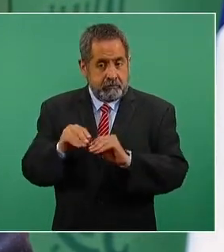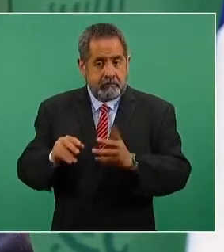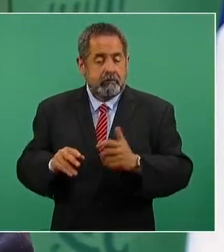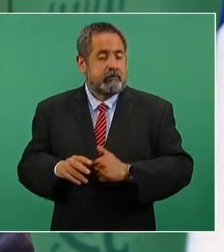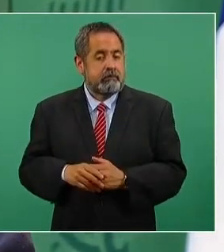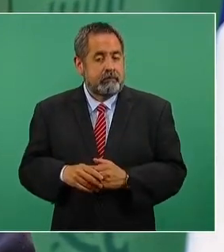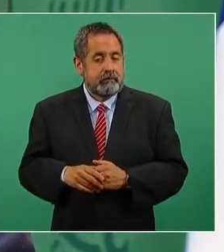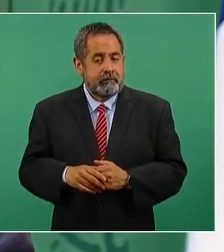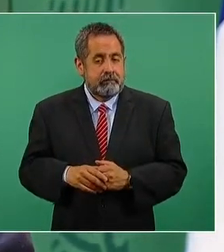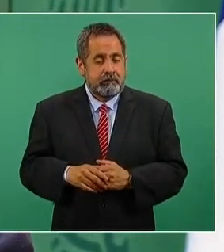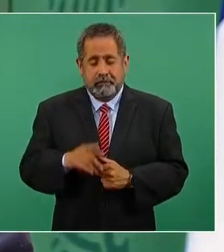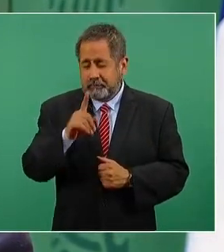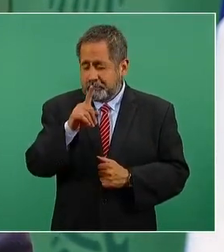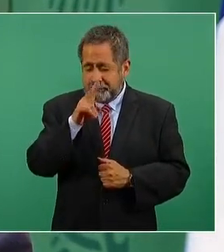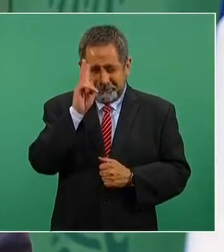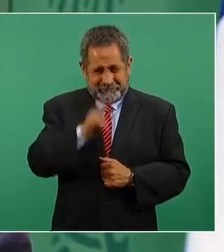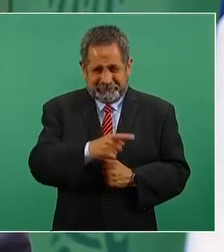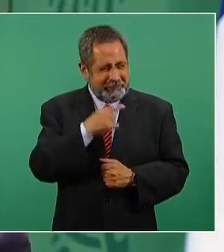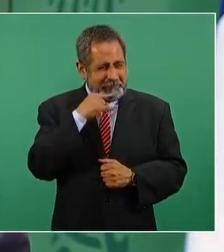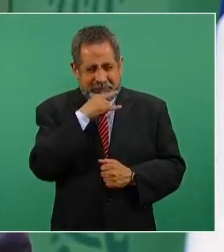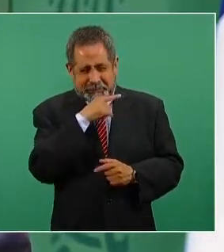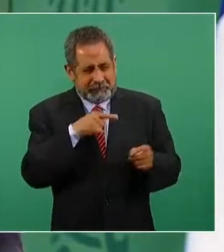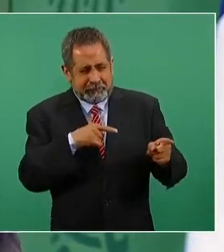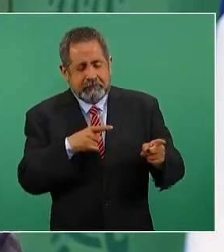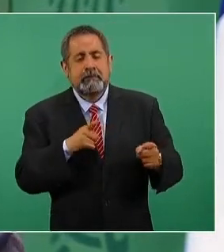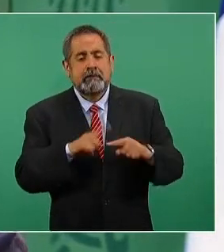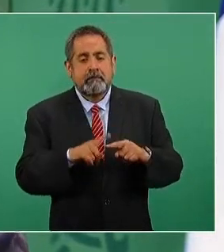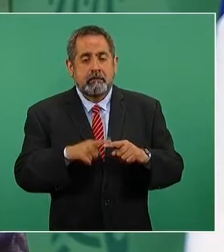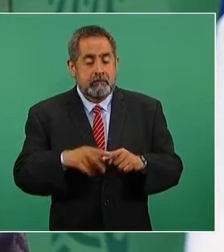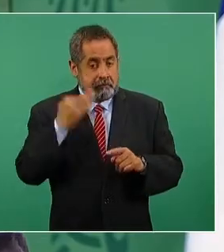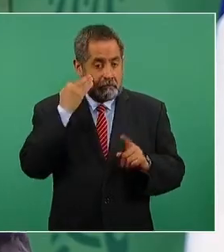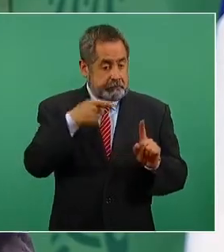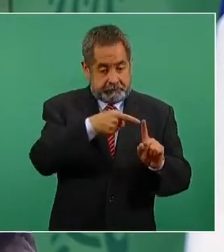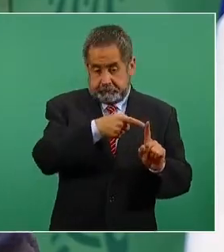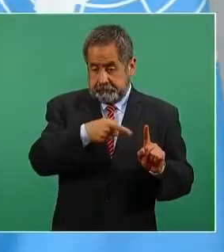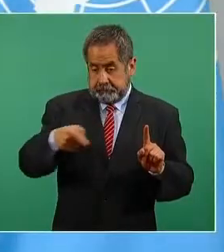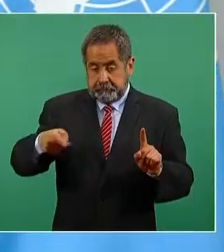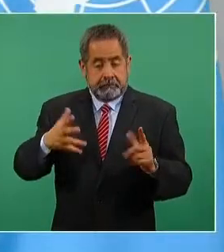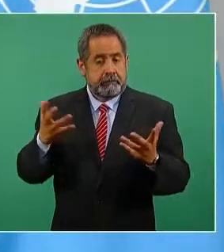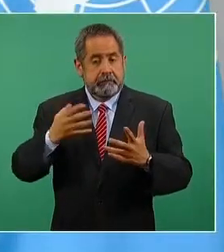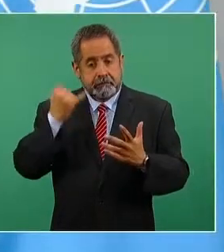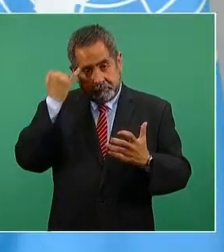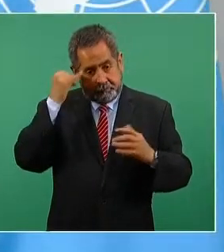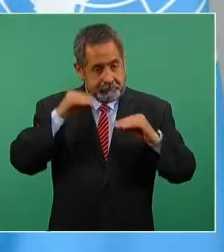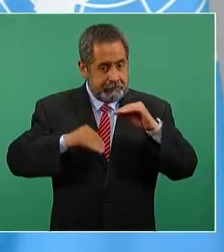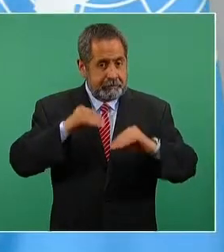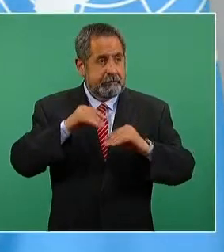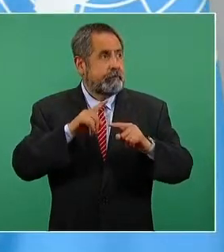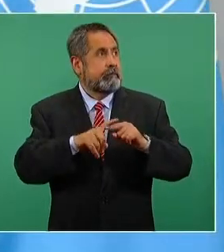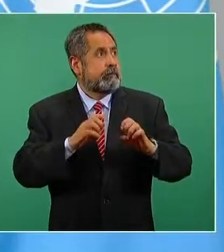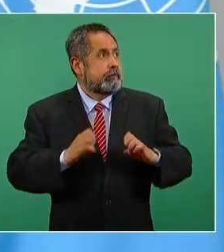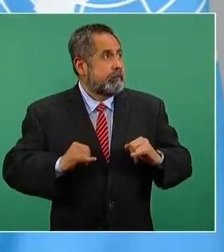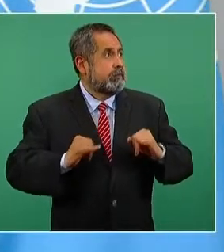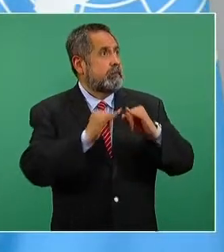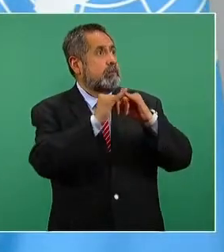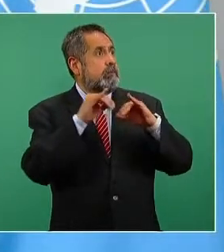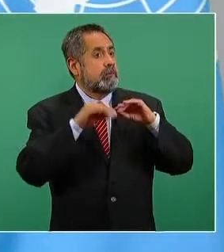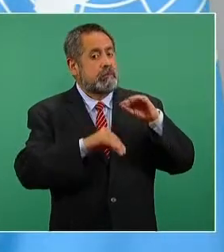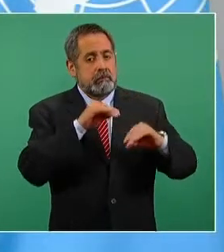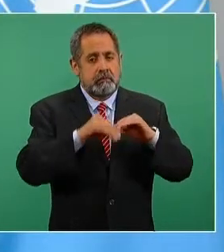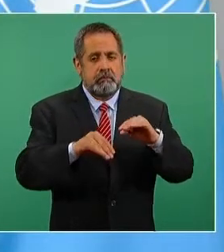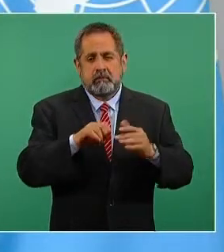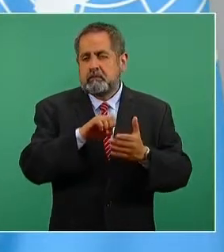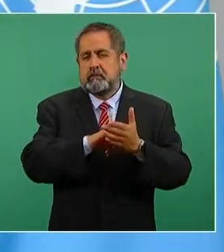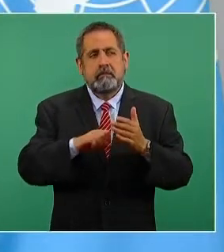2019. Y lo más cínico de todo es de que durante todo este periodo crearon instituciones